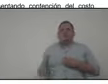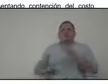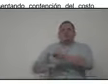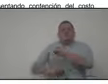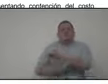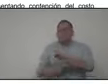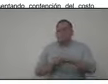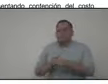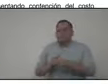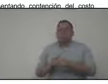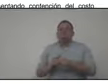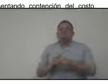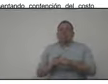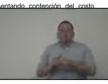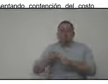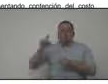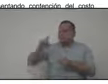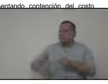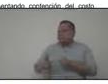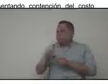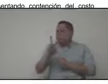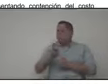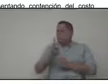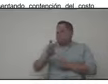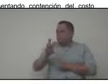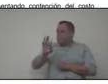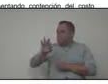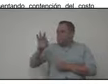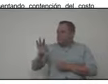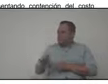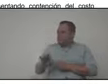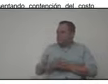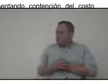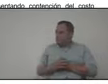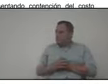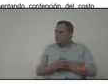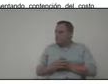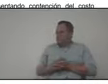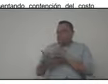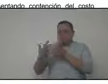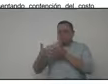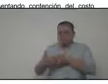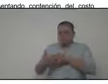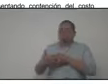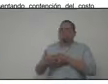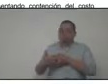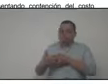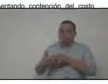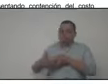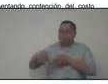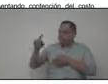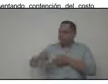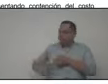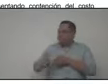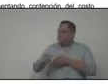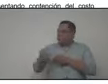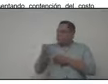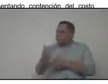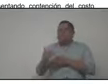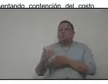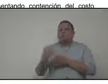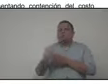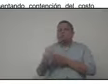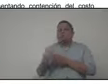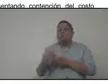fortalecimiento patrimonial que enervaba en un 88%. Toda empresa debe tener un mínimo de capital y un